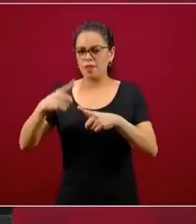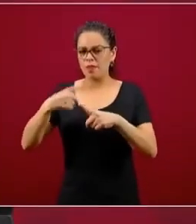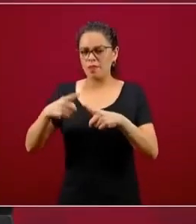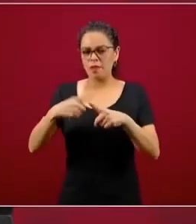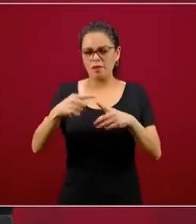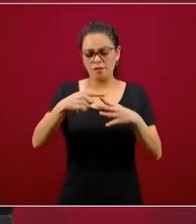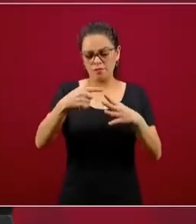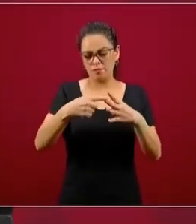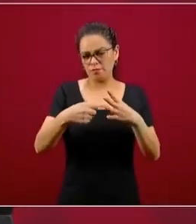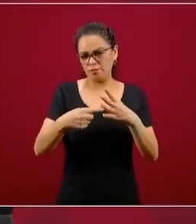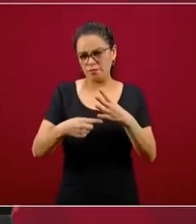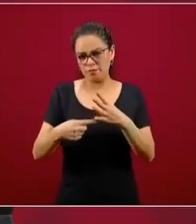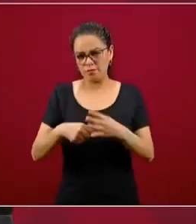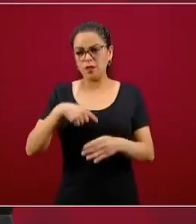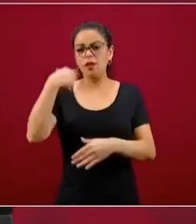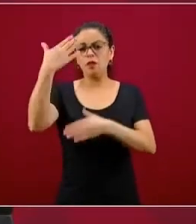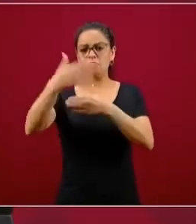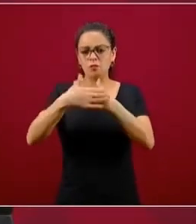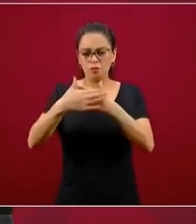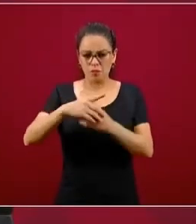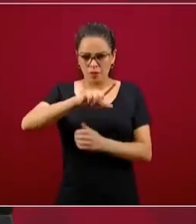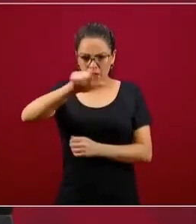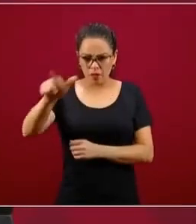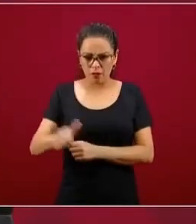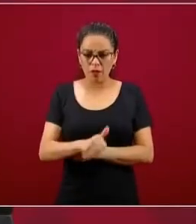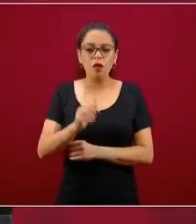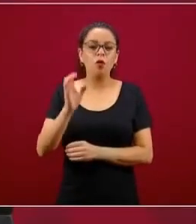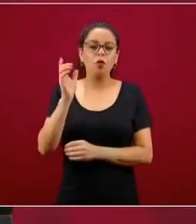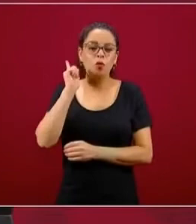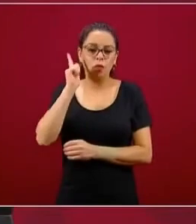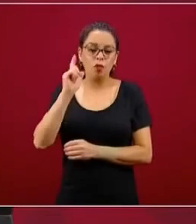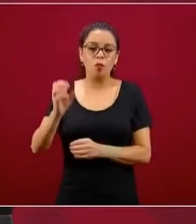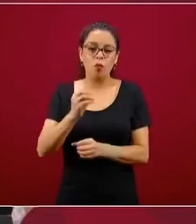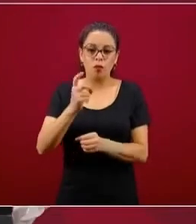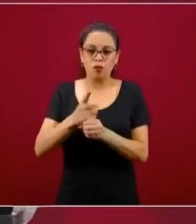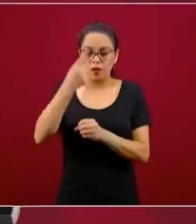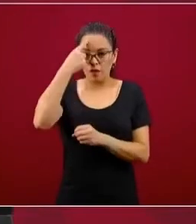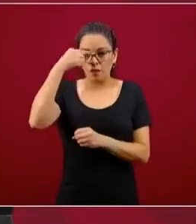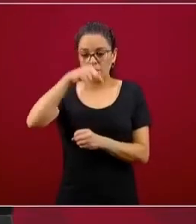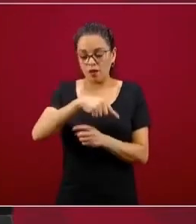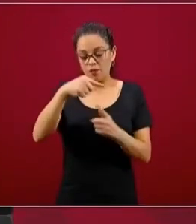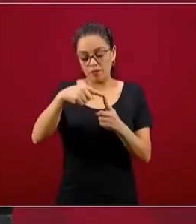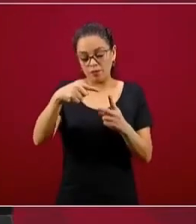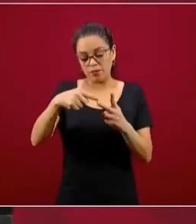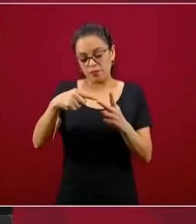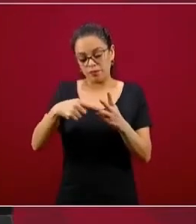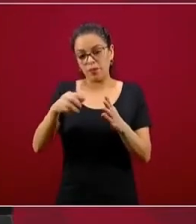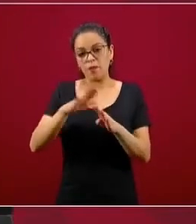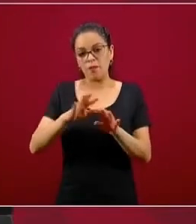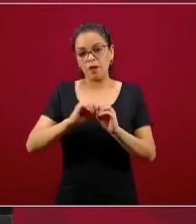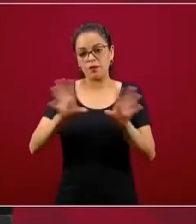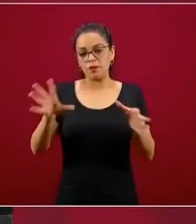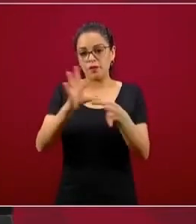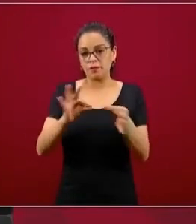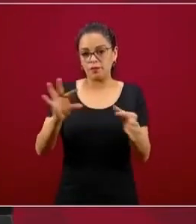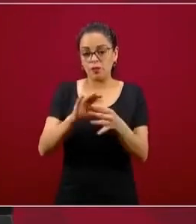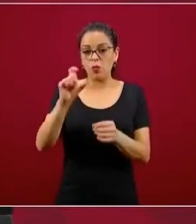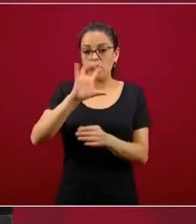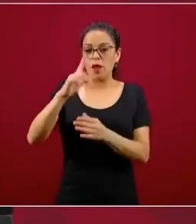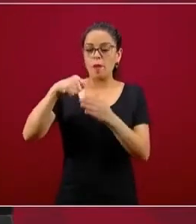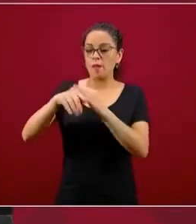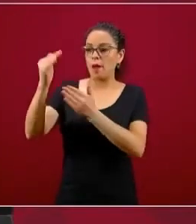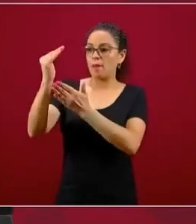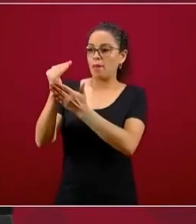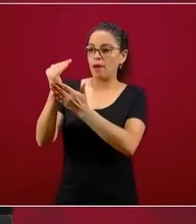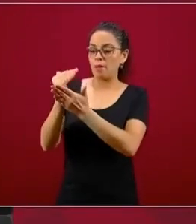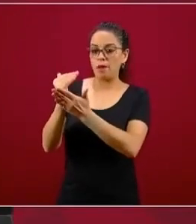Ya tendremos oportunidad, creo que será más pertinente señalarlo conforme se vaya disminuyendo la intensidad de transmisión,